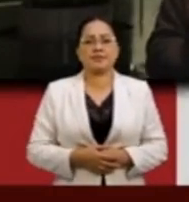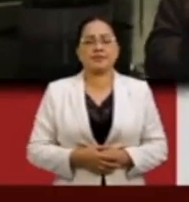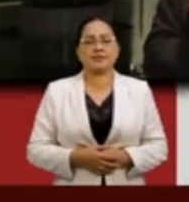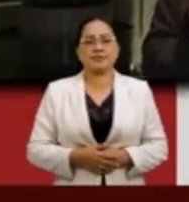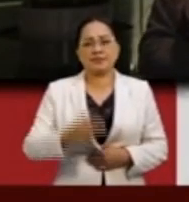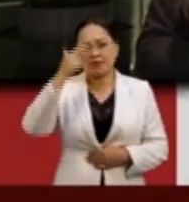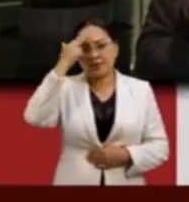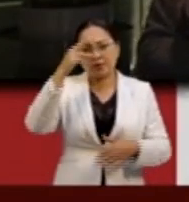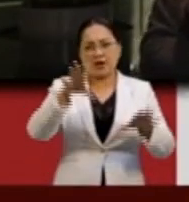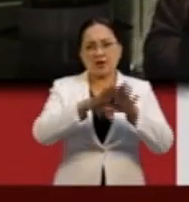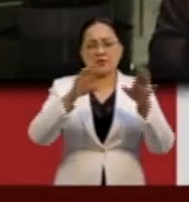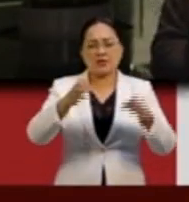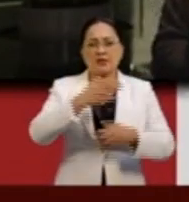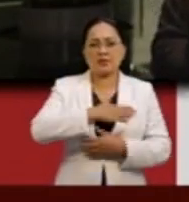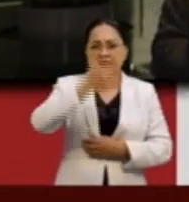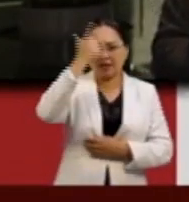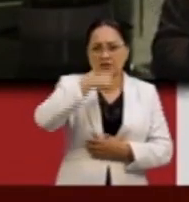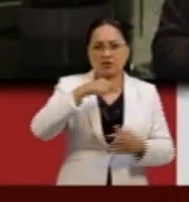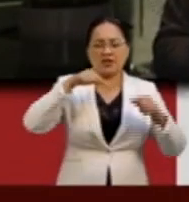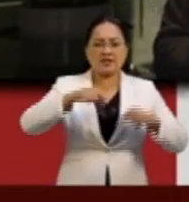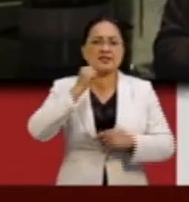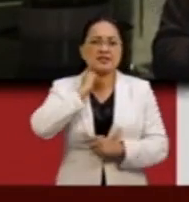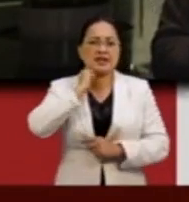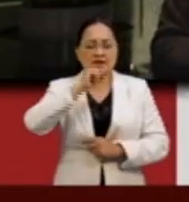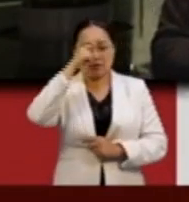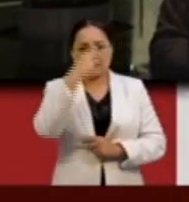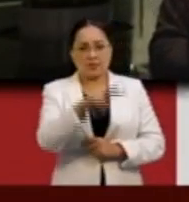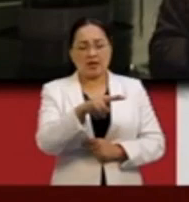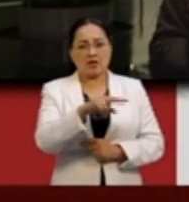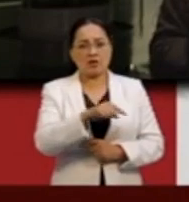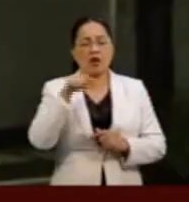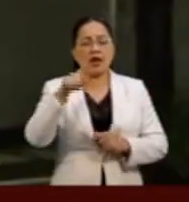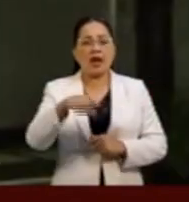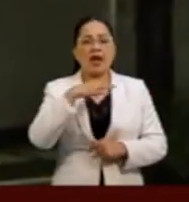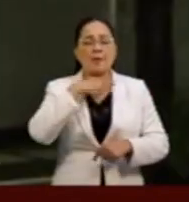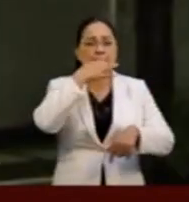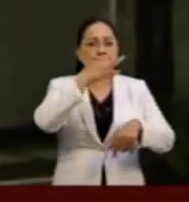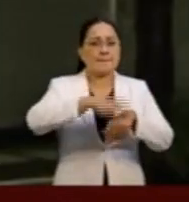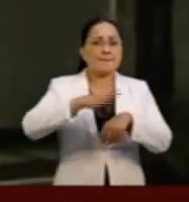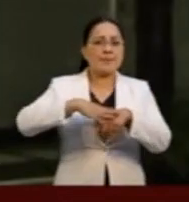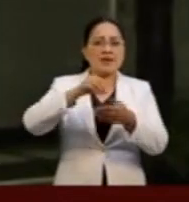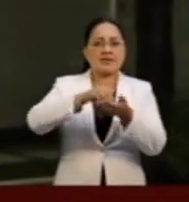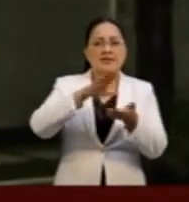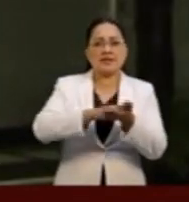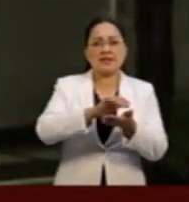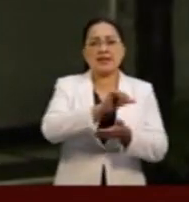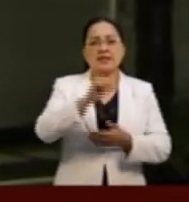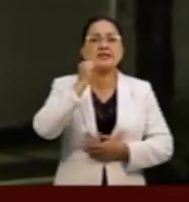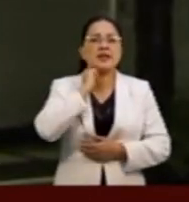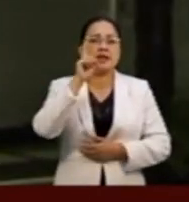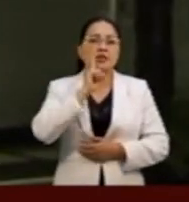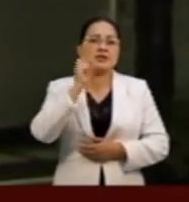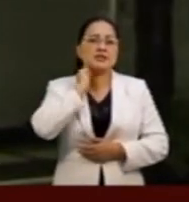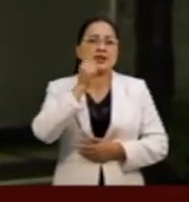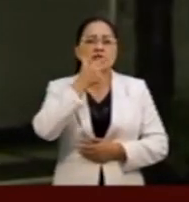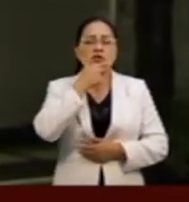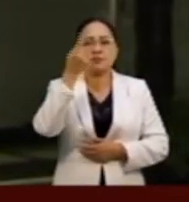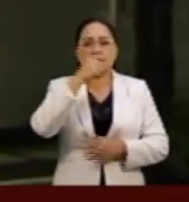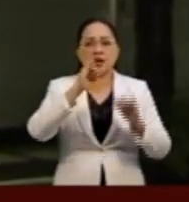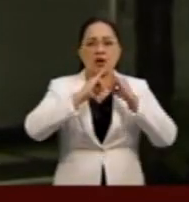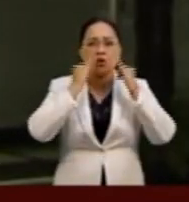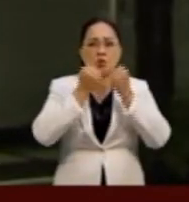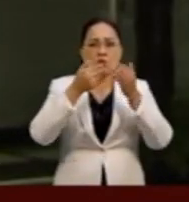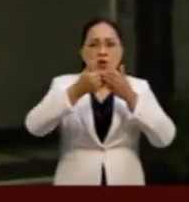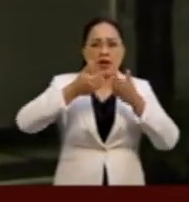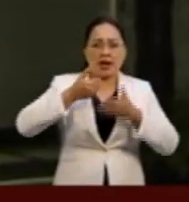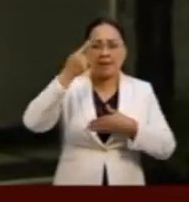Hola, ¿qué tal? Muy buenas noches. Desde el Senado de la República se convocó a las y los senadores a la junta previa para elegir a la nueva